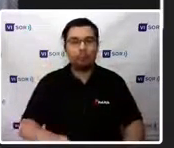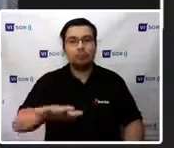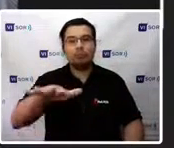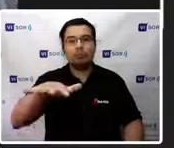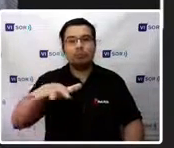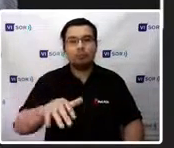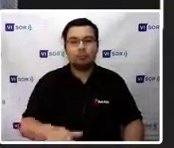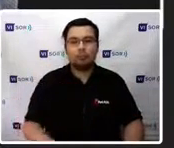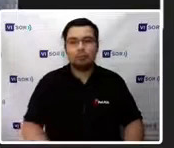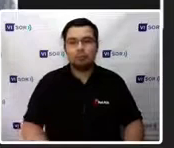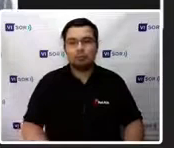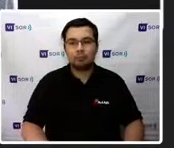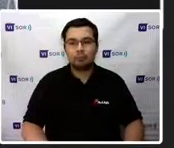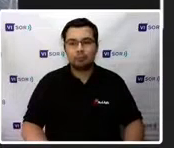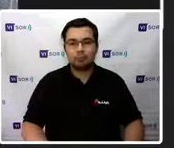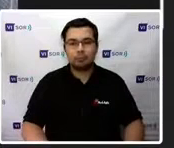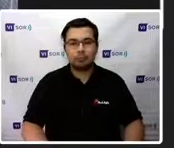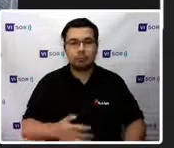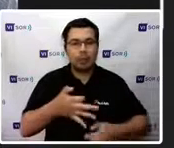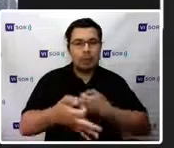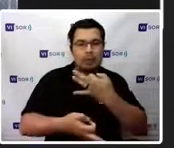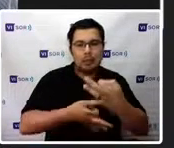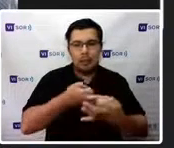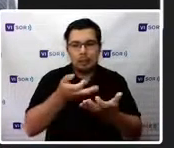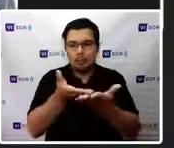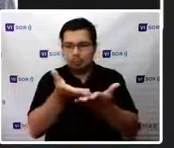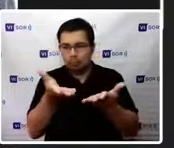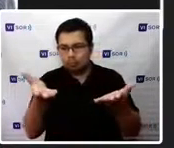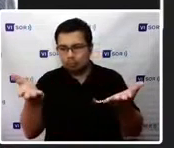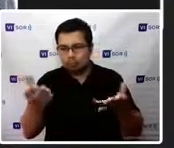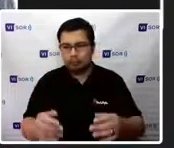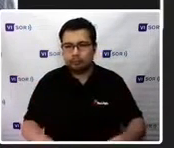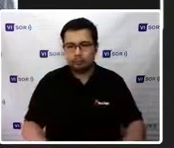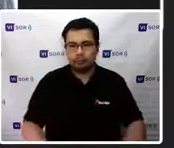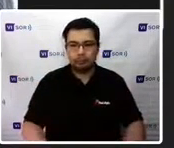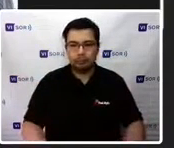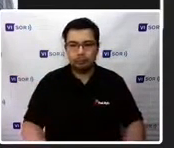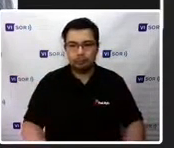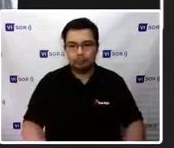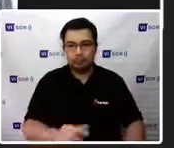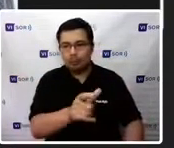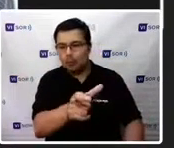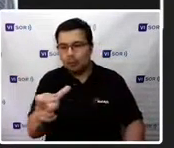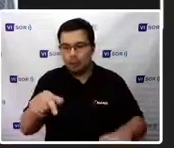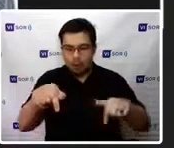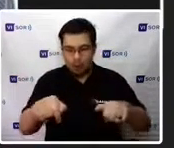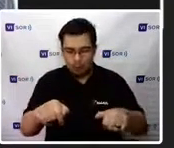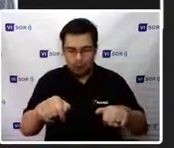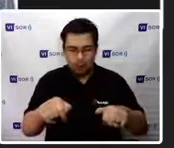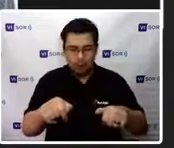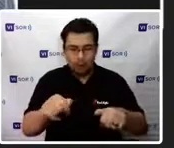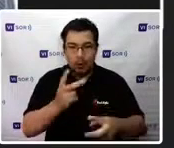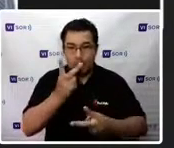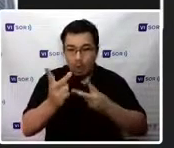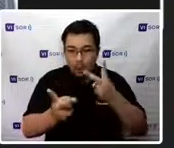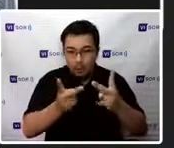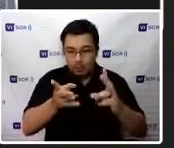si tuviéramos que contarle ¿no es cierto?, a los chicos que nos ven hoy día que están conectados, ¿no es cierto?, a este